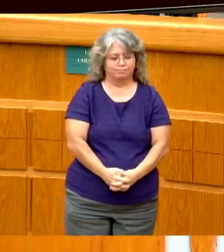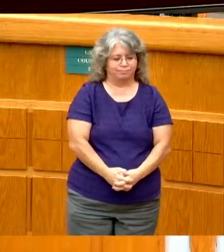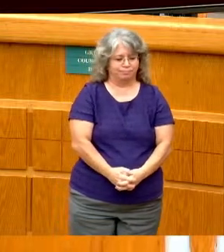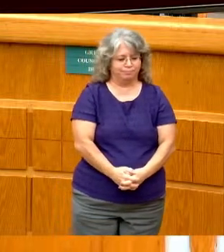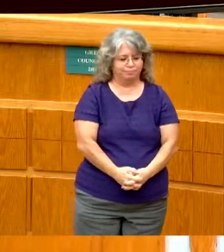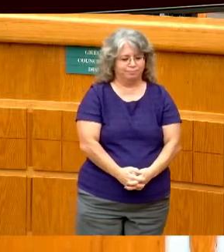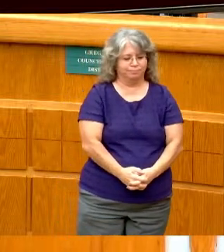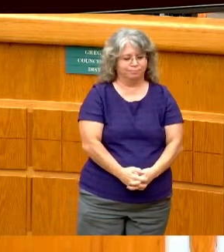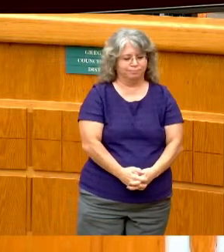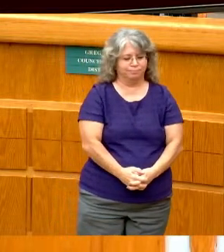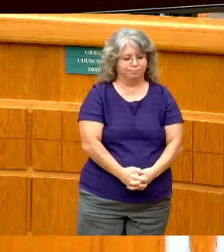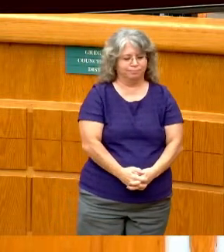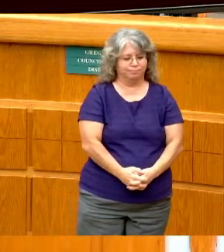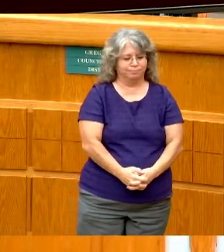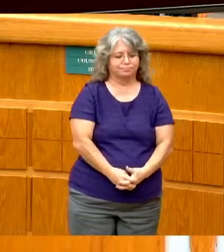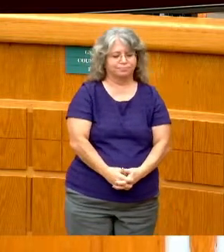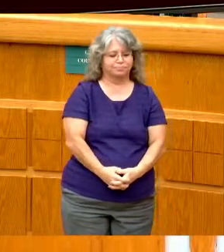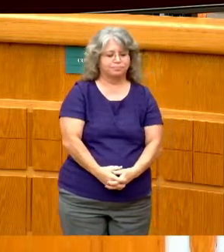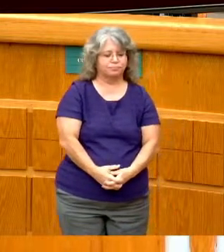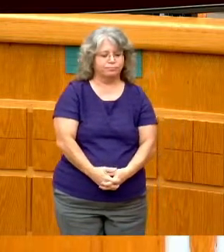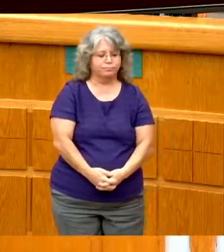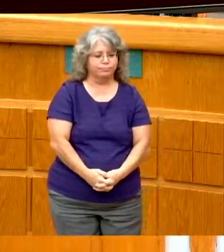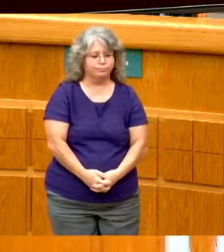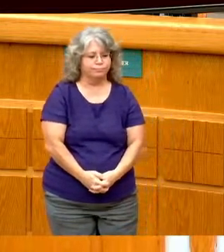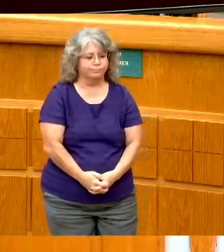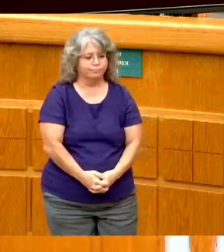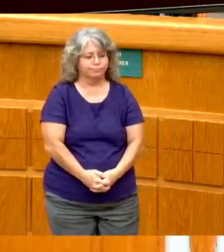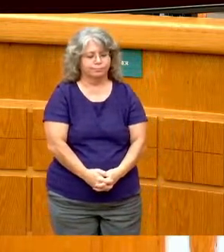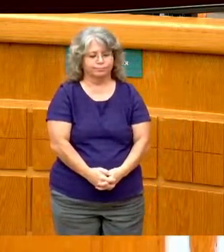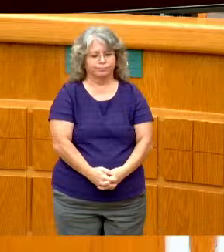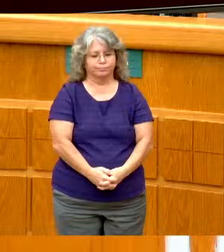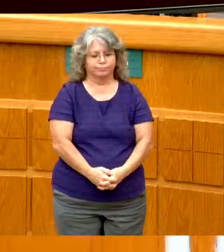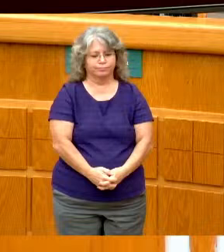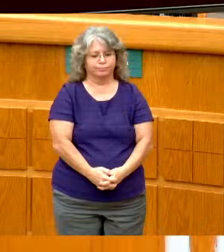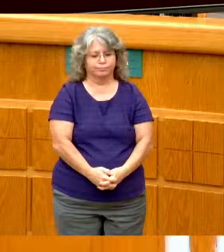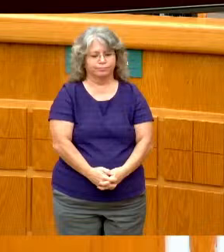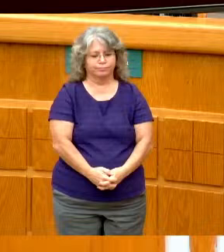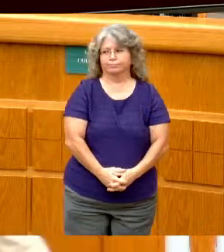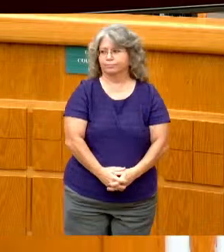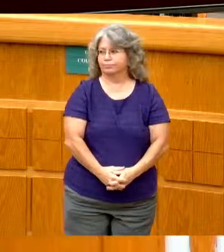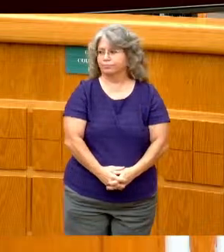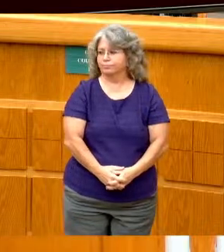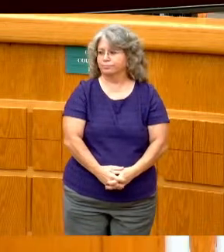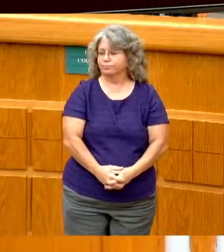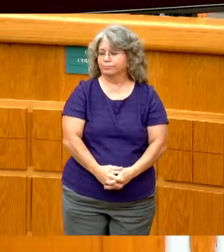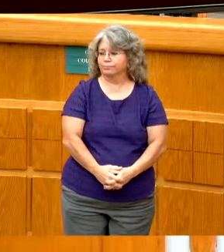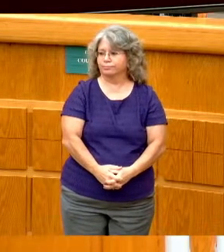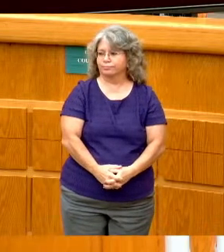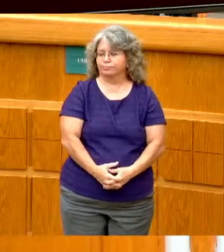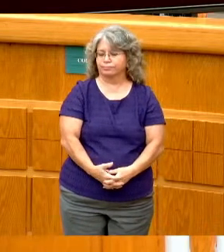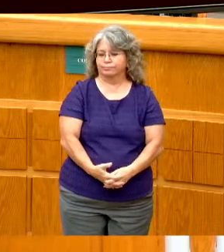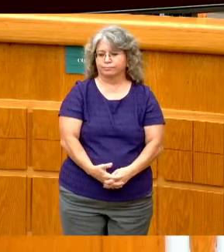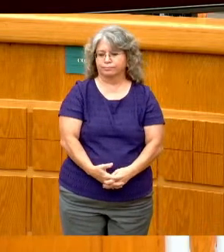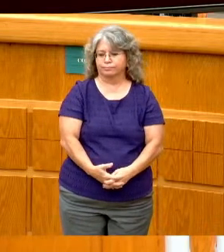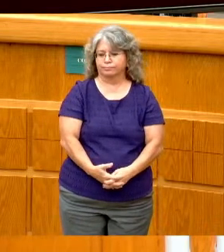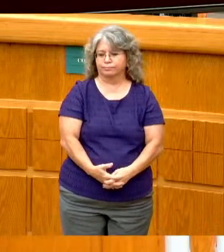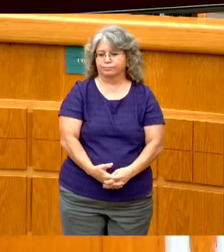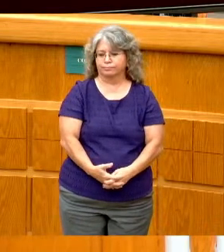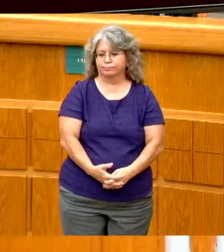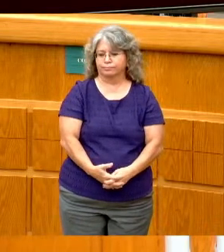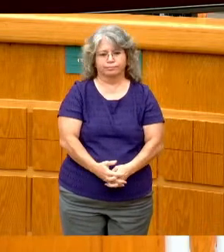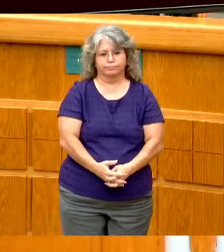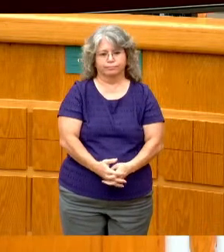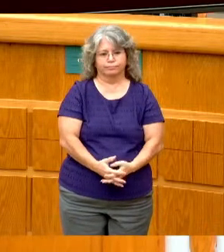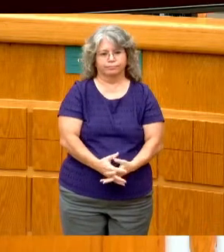El día de hoy es la fecha típica para presentar su declaración de impuestos, pero para este año esa fecha se extendió hasta el 17 de mayo. Así que son